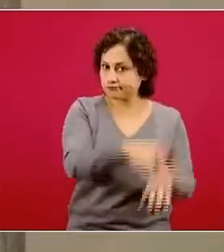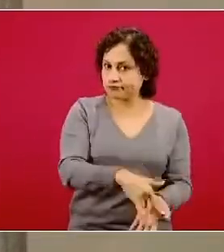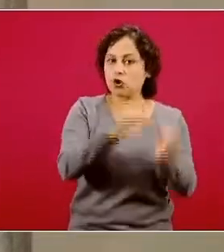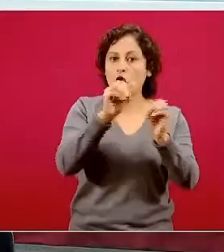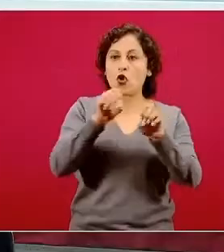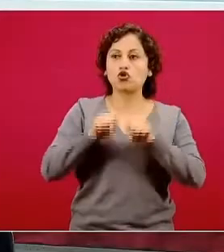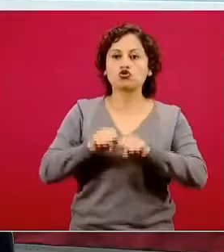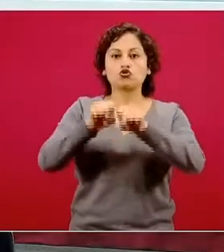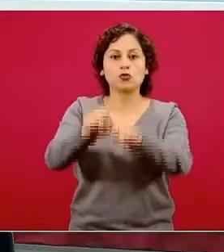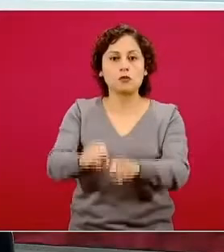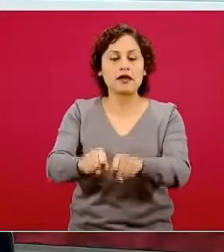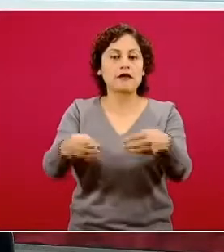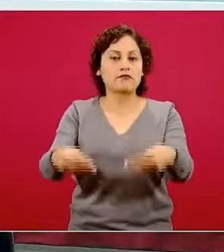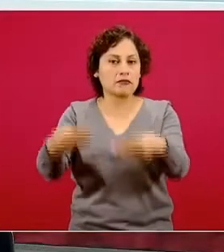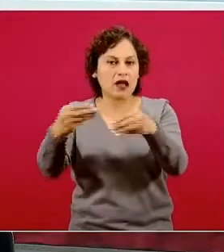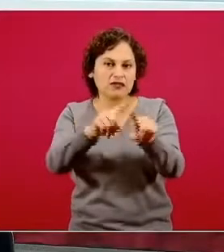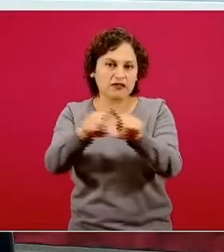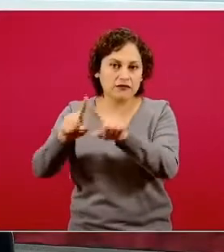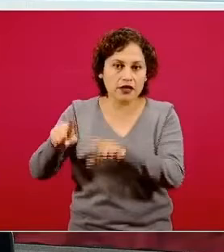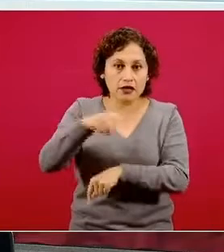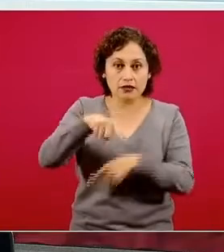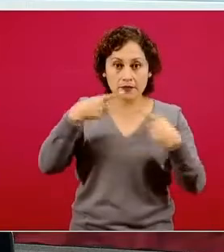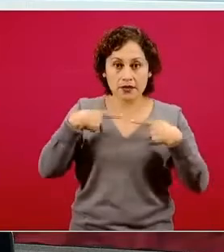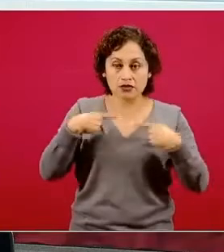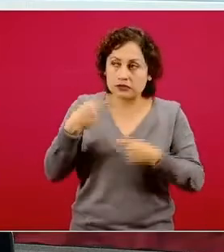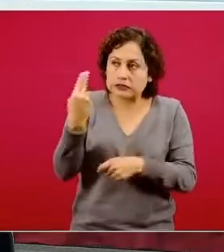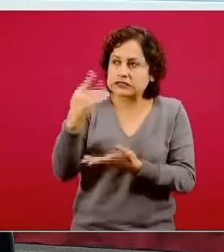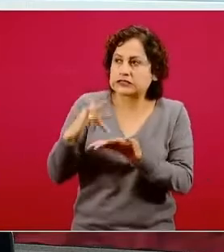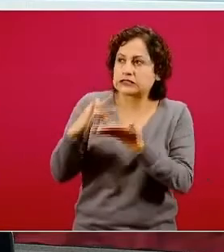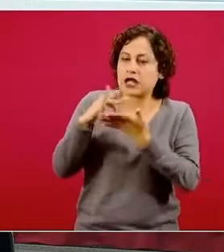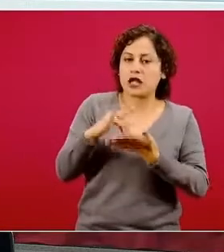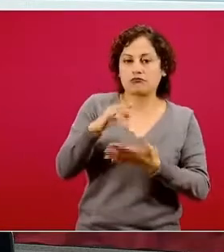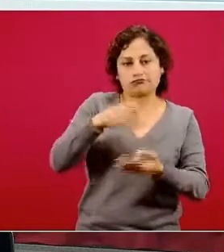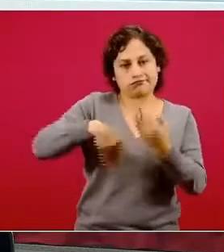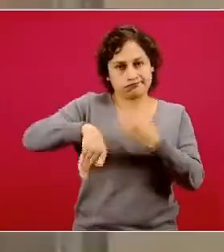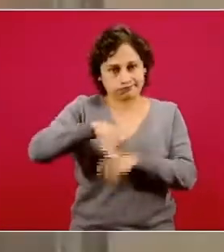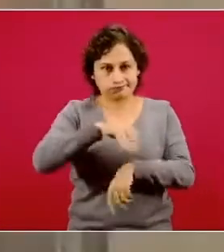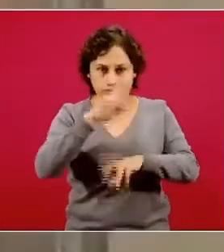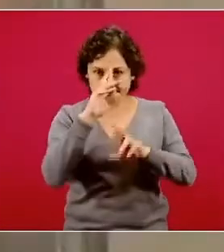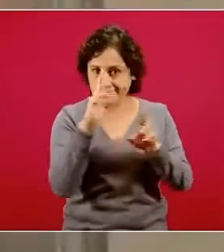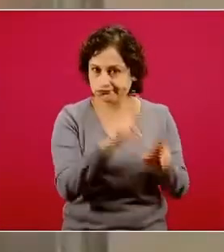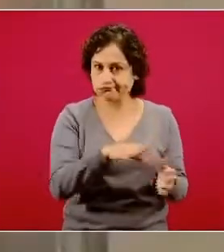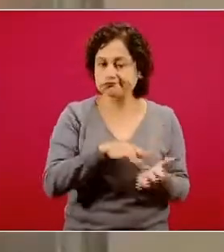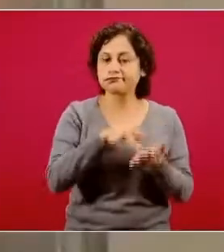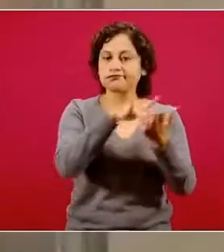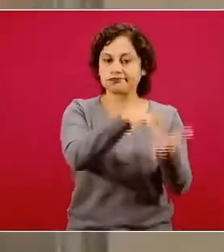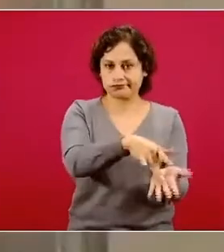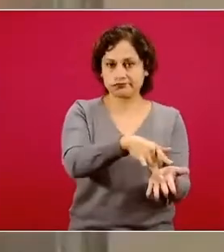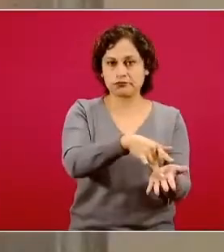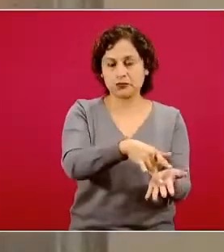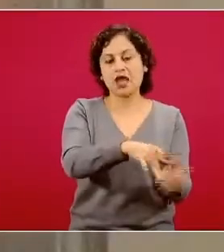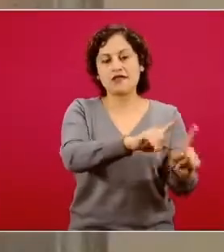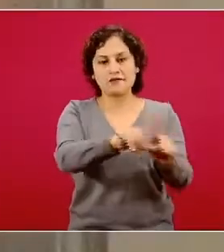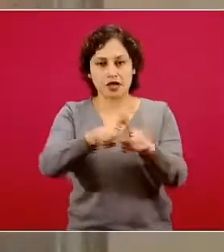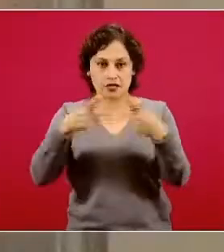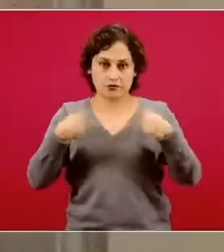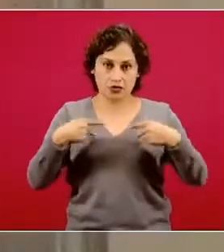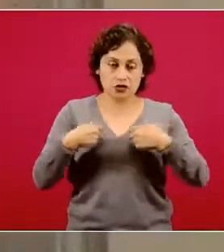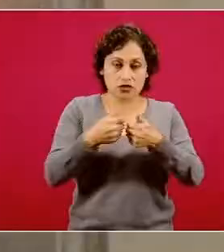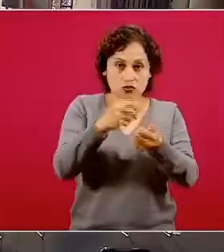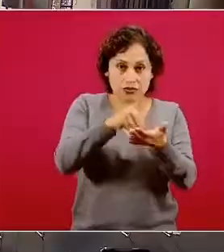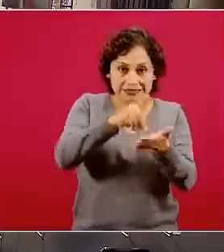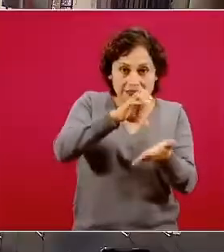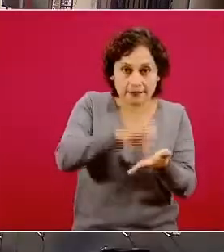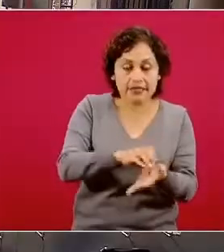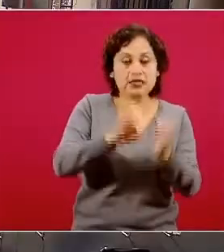se requiera de un apoyo extraordinario para las personas que viven con discapacidad o cuyos hijos viven